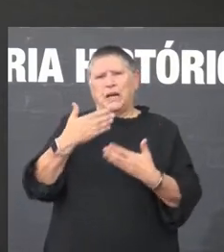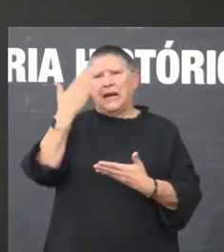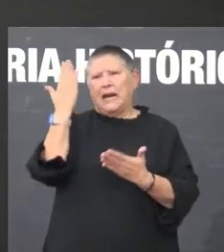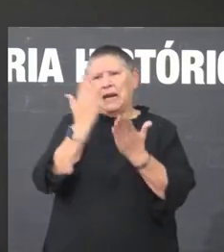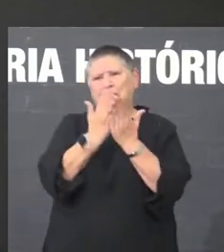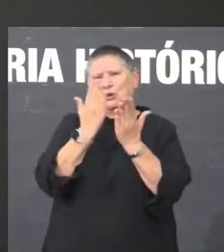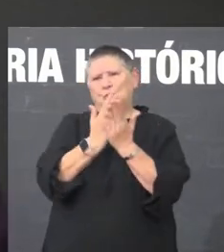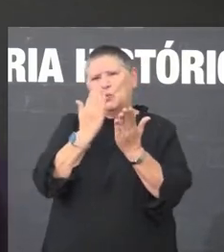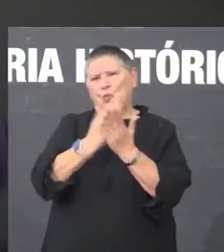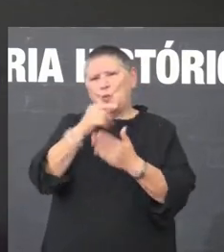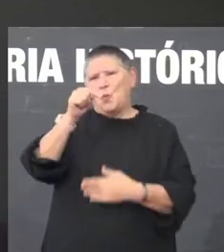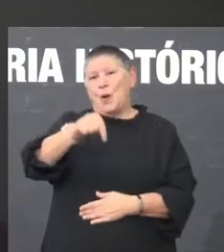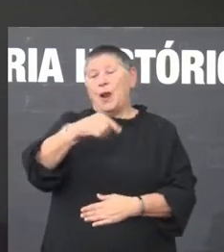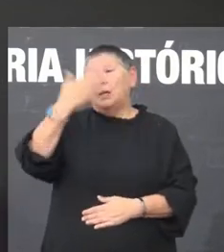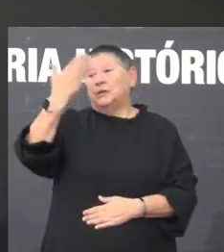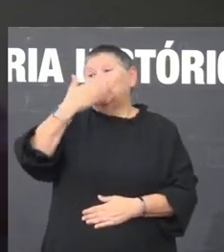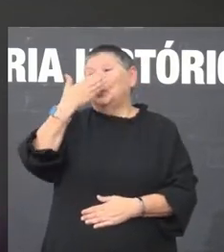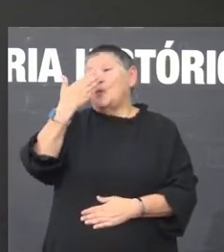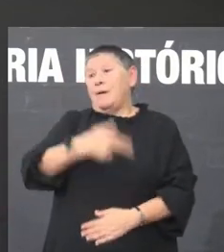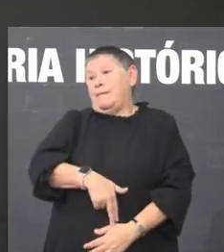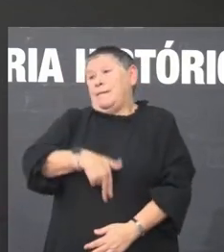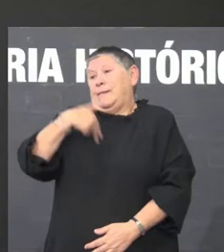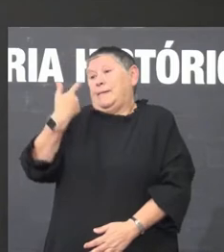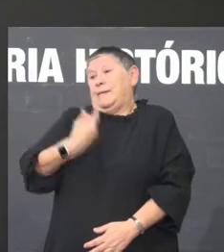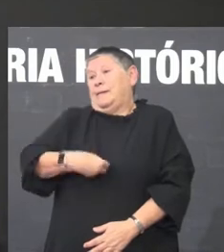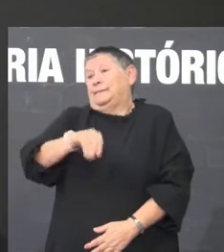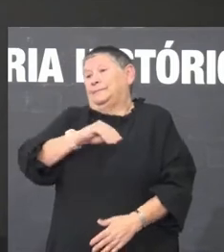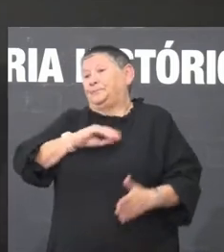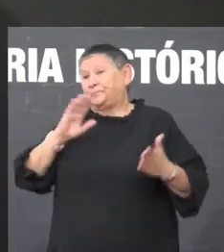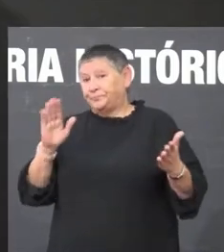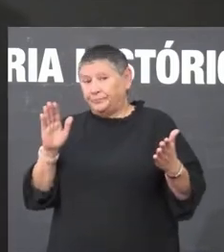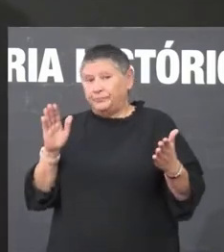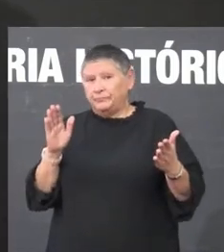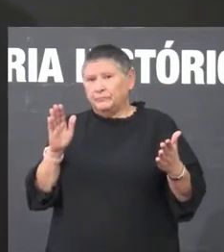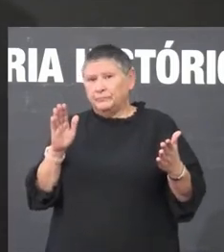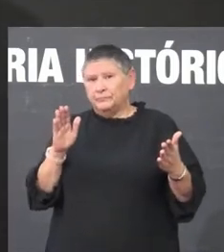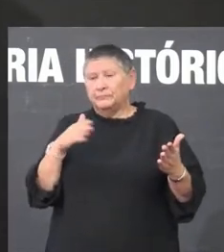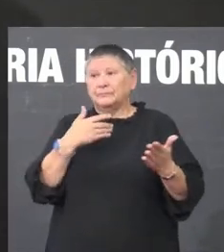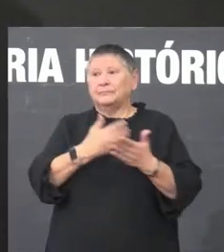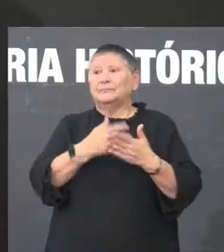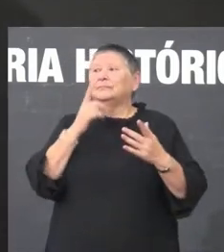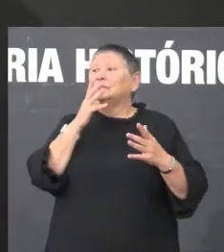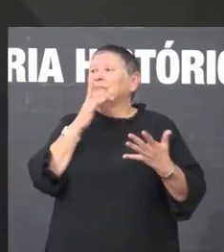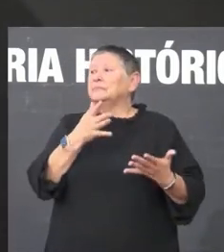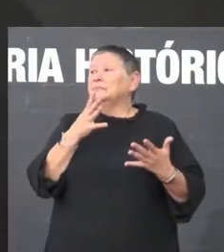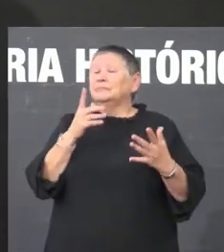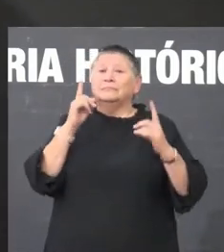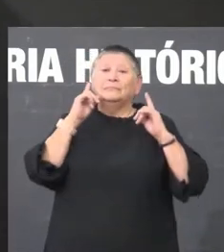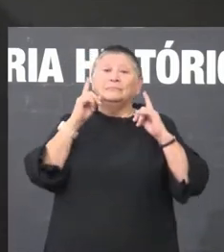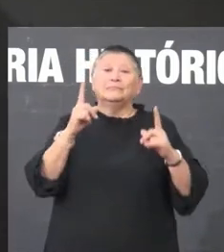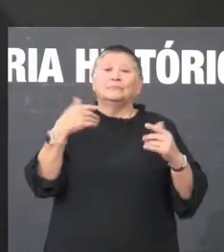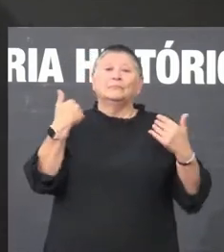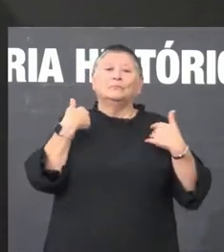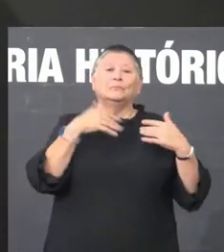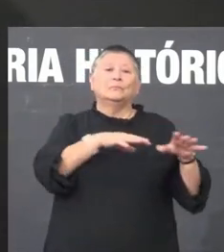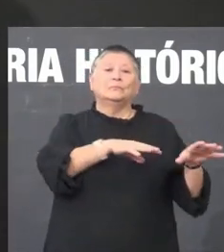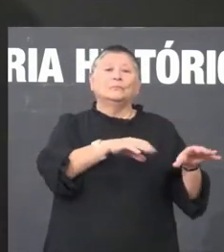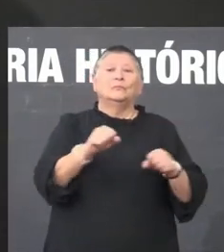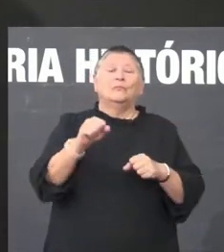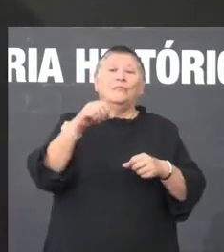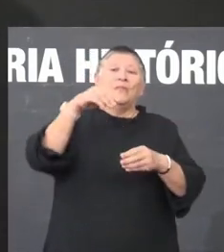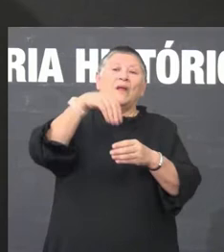escuela general, la escuela española, que hasta entonces, por ejemplo, en nuestros casos la llevaban las diputaciones,